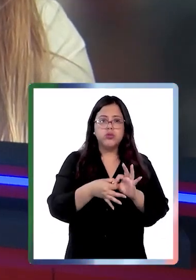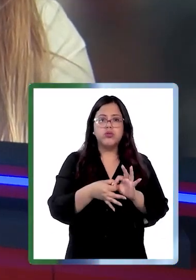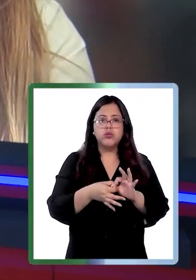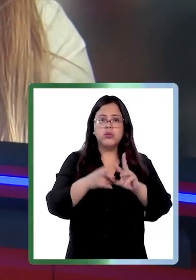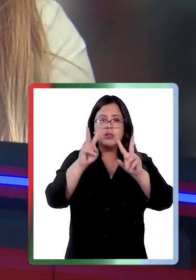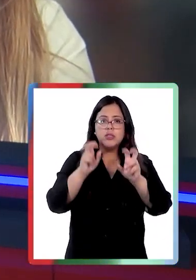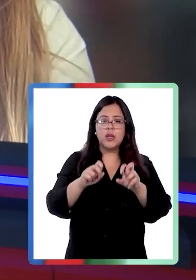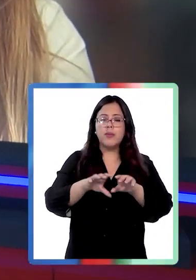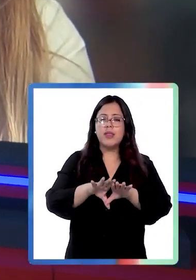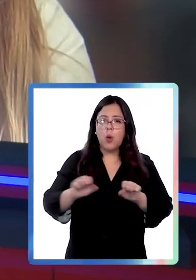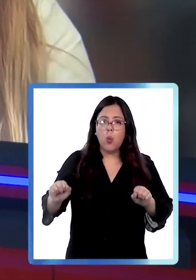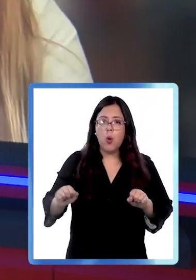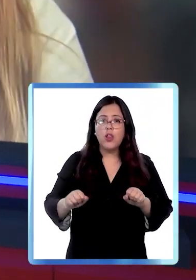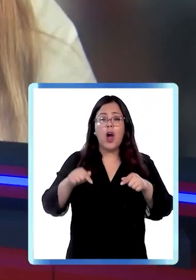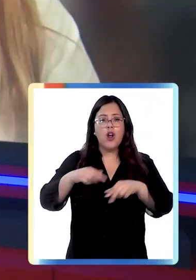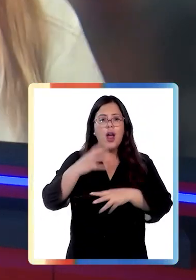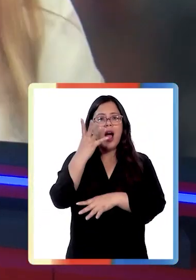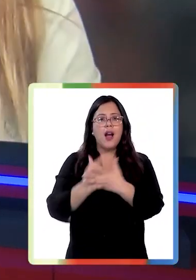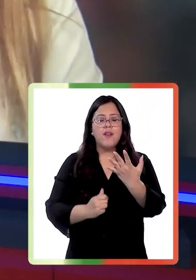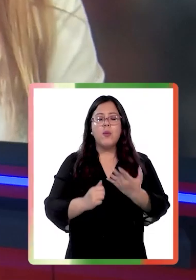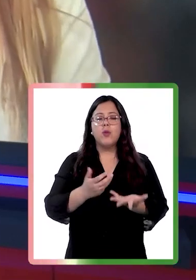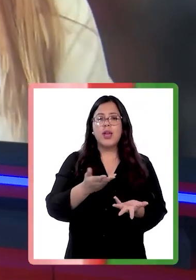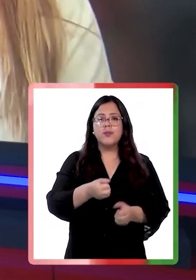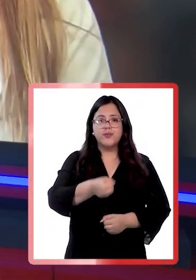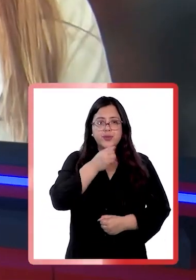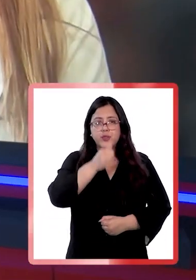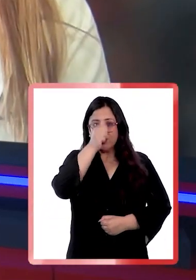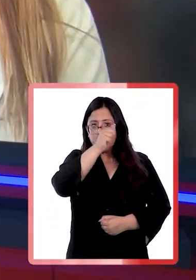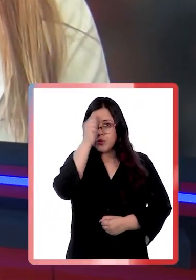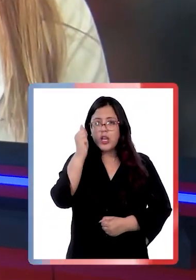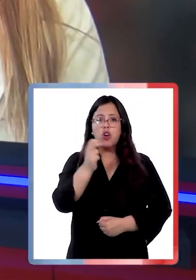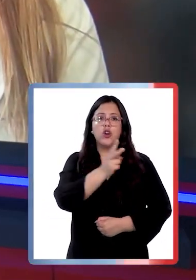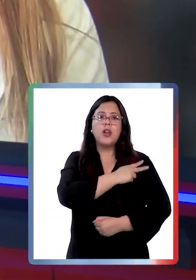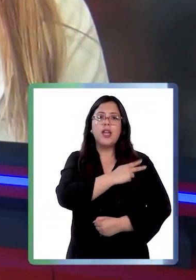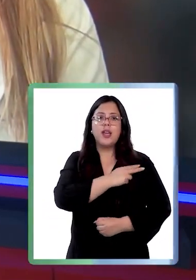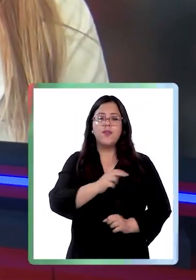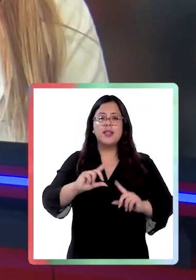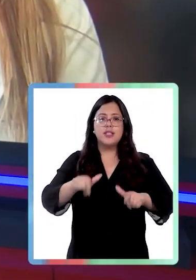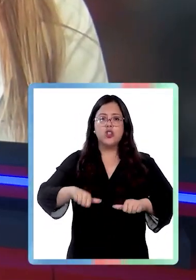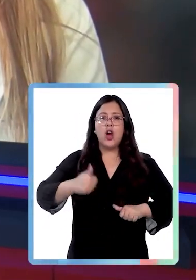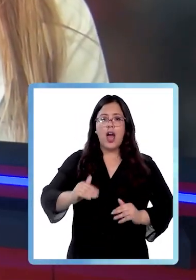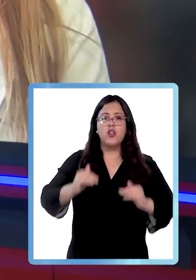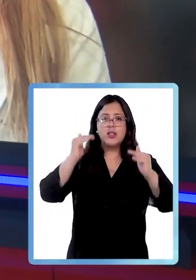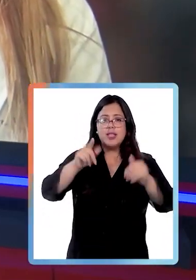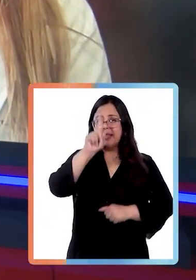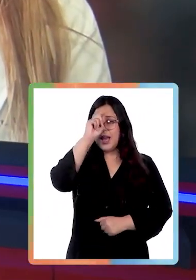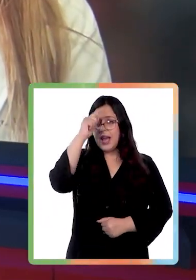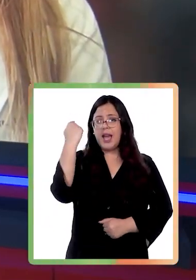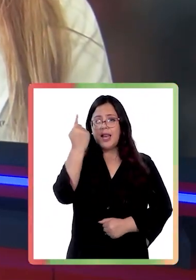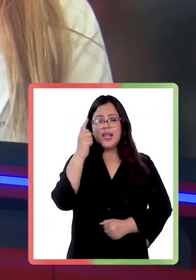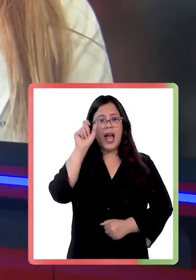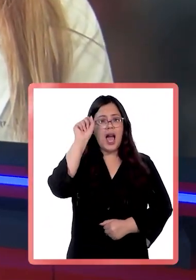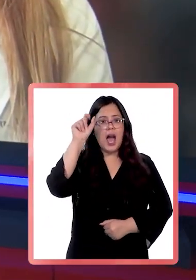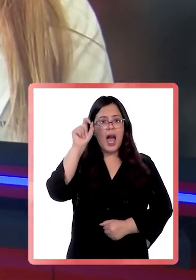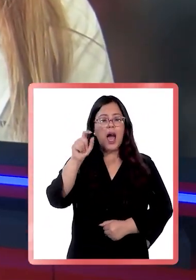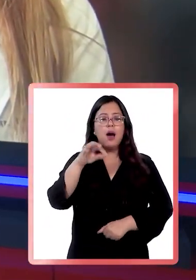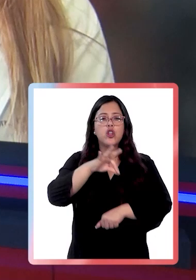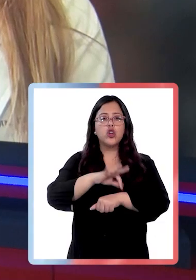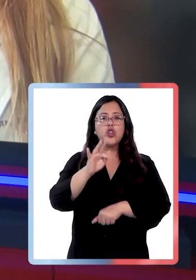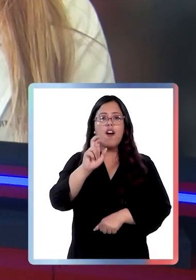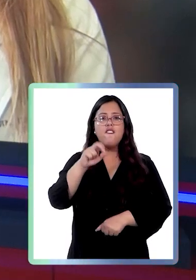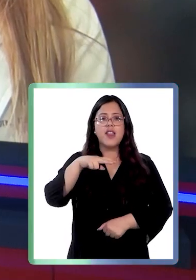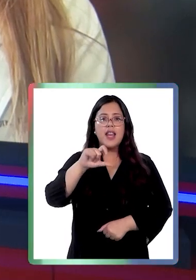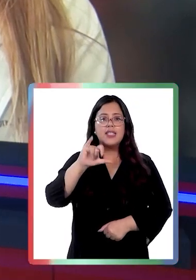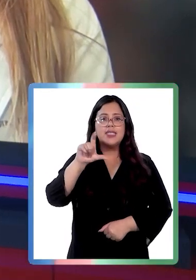revincular este contrato del consentimiento, terminamos esta entrevista del día domingo con la jefa del Centro de Adolescencia de la Clínica Alemana, la